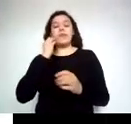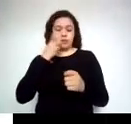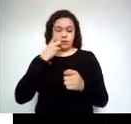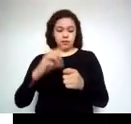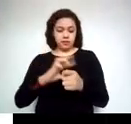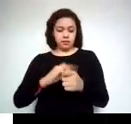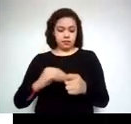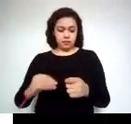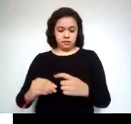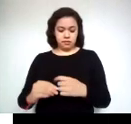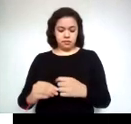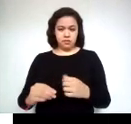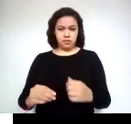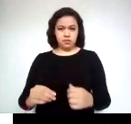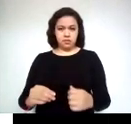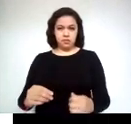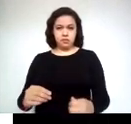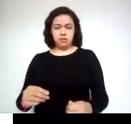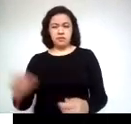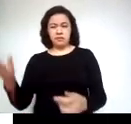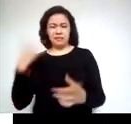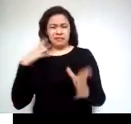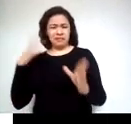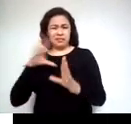Ale, presentación a la guerra.